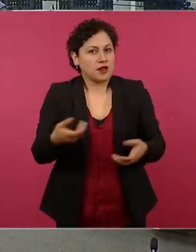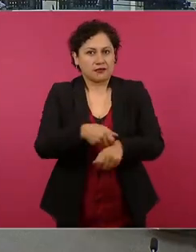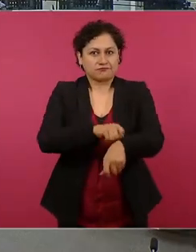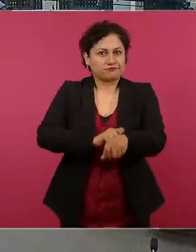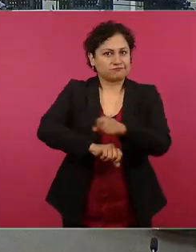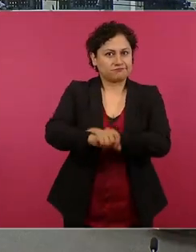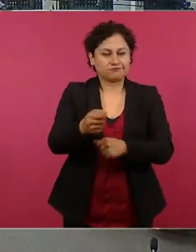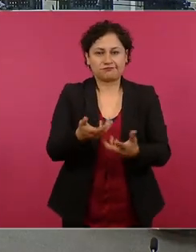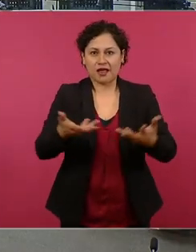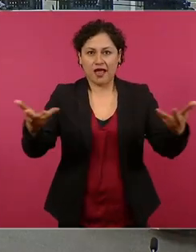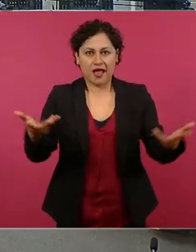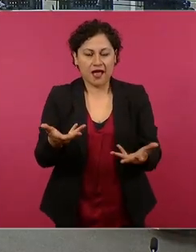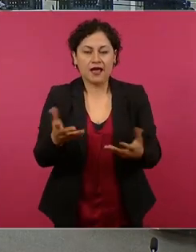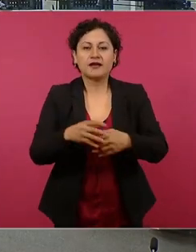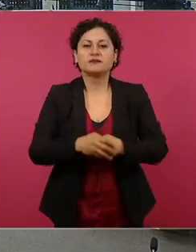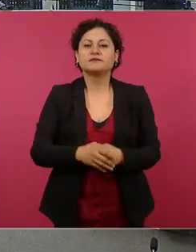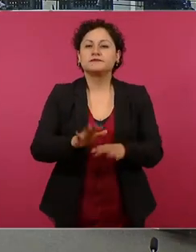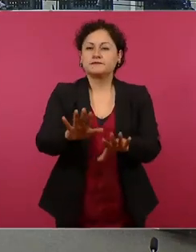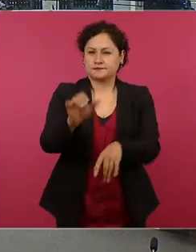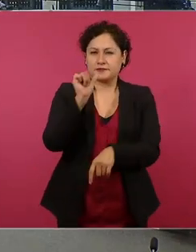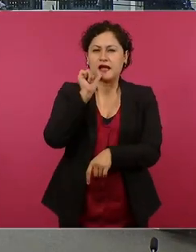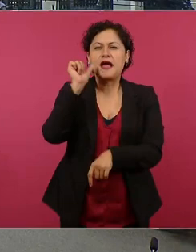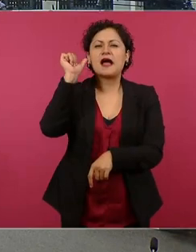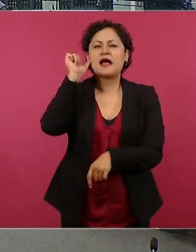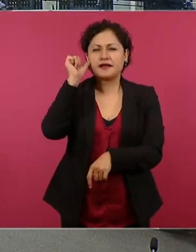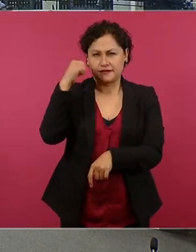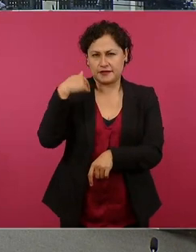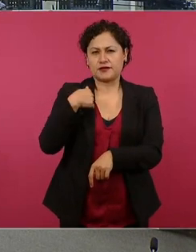encuesta de las que me